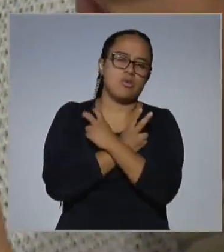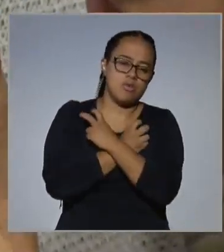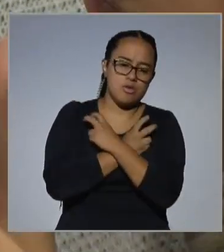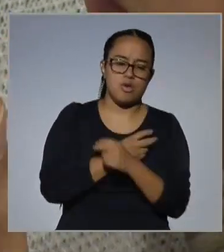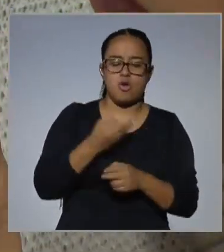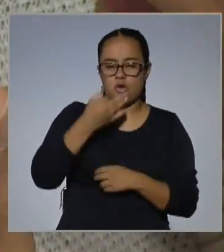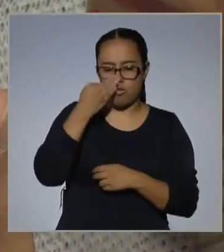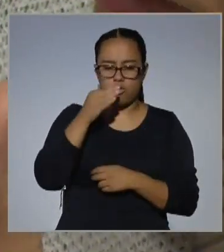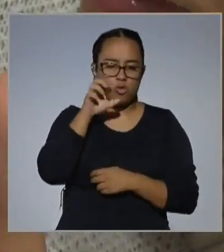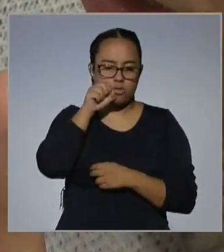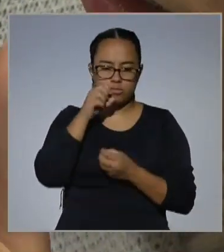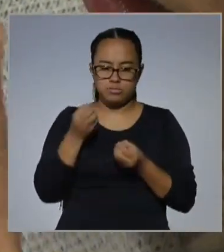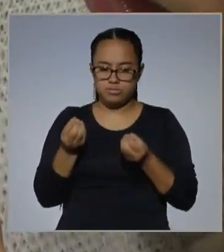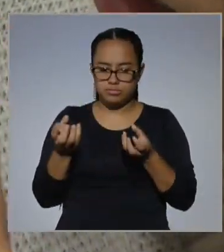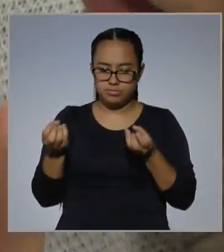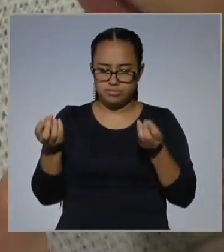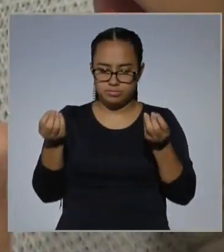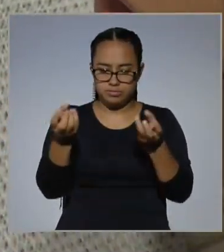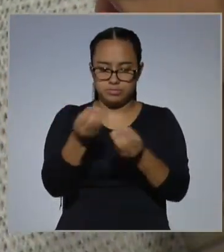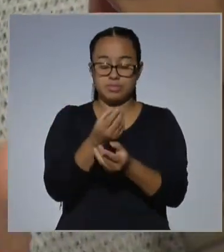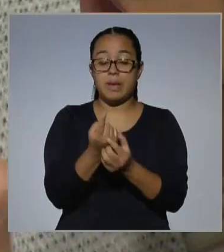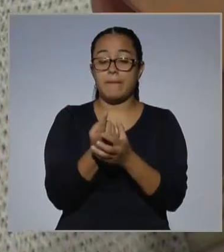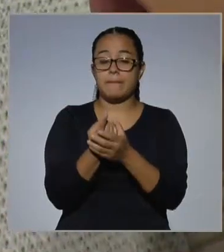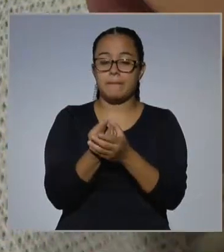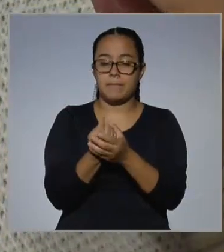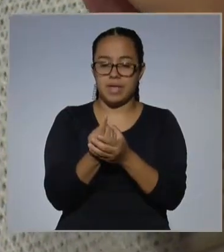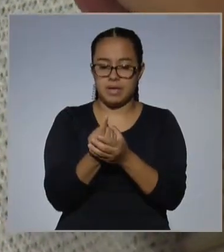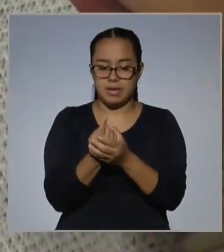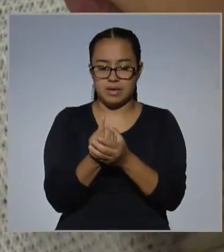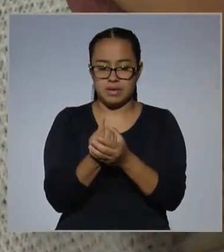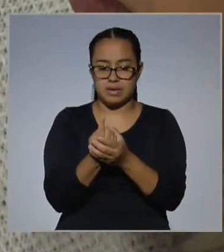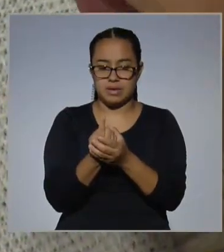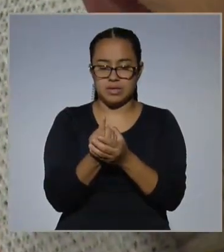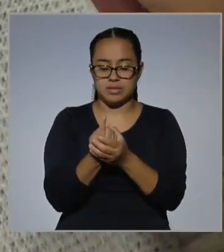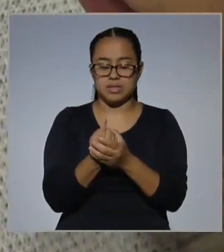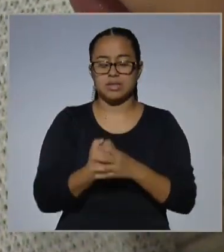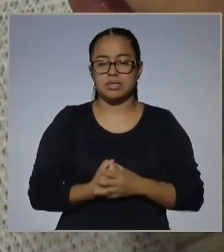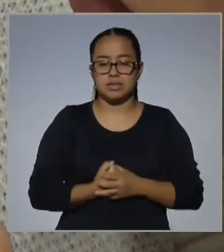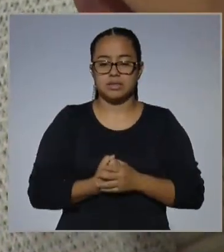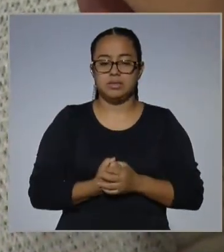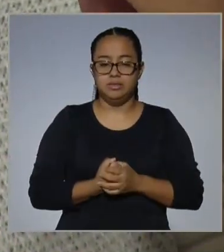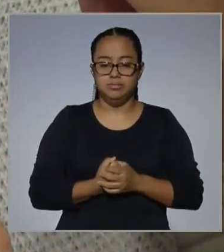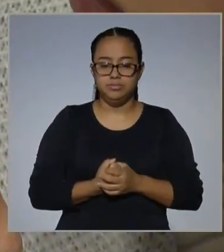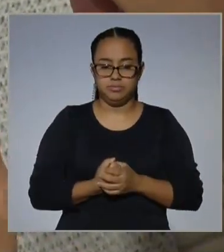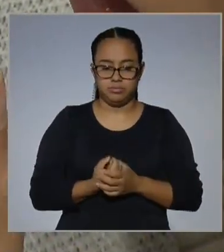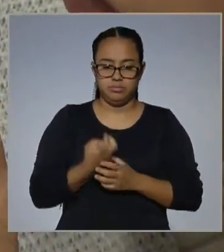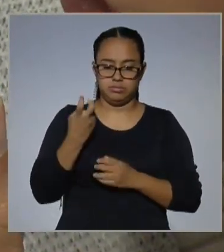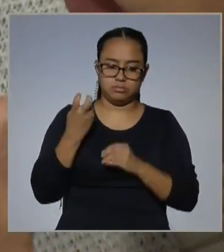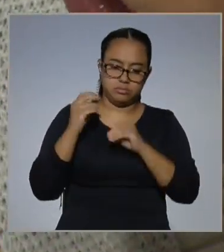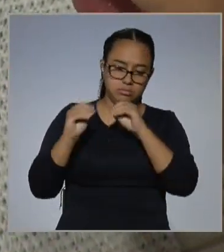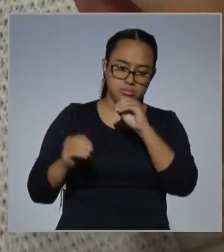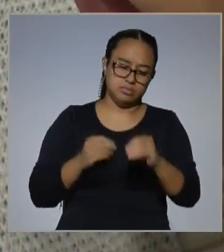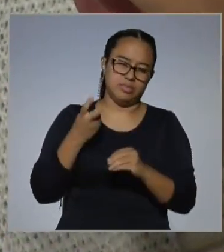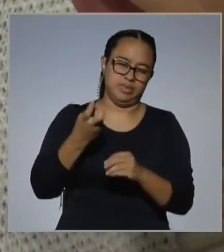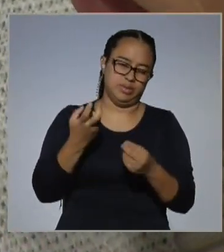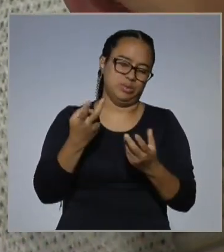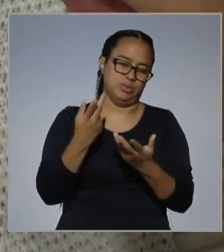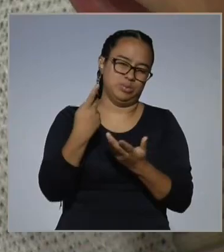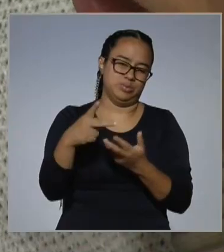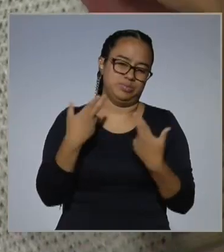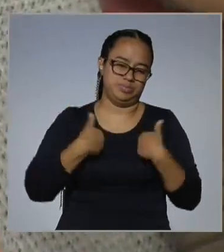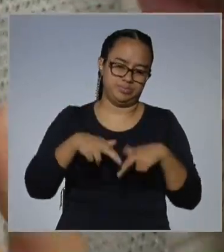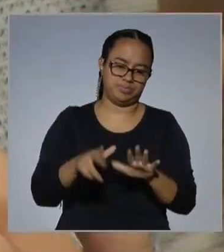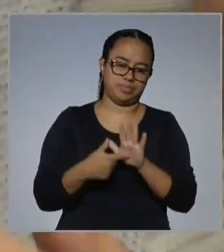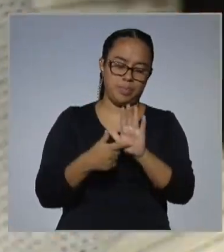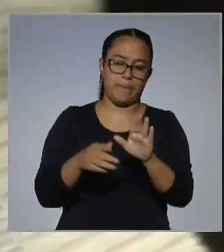que no puede faltar, las velas y todo lo que vemos aquí que puede ser muy representante de